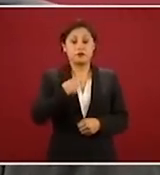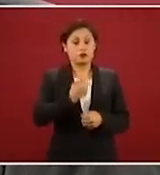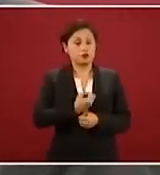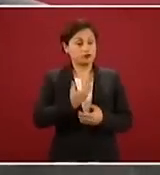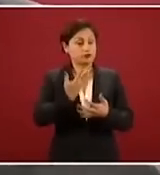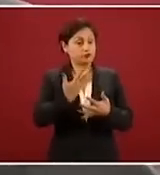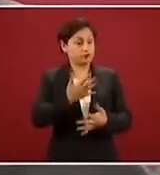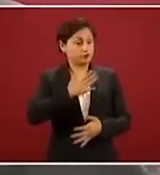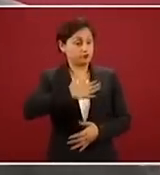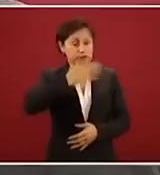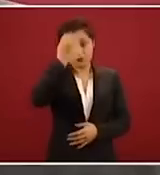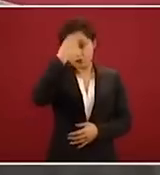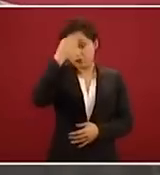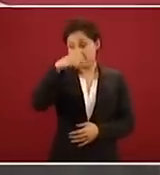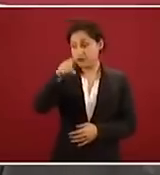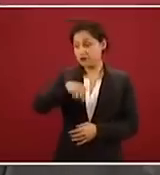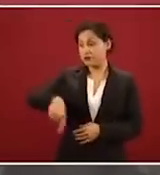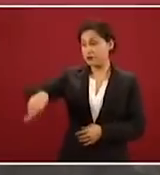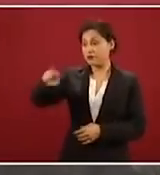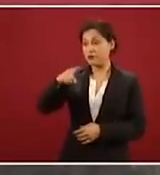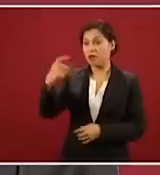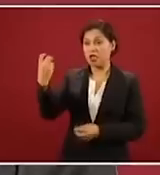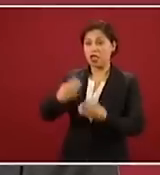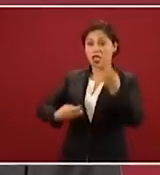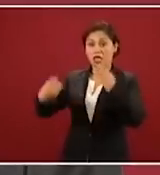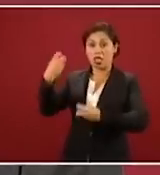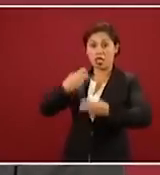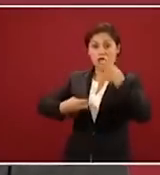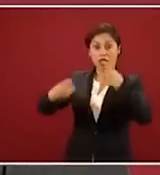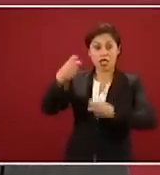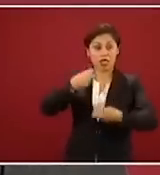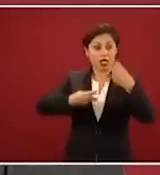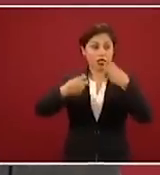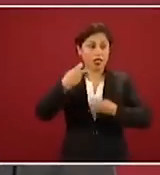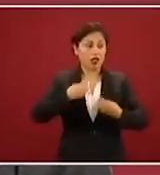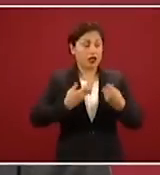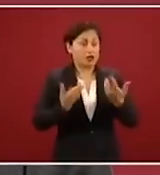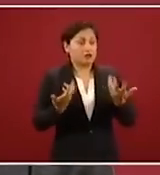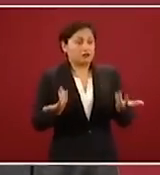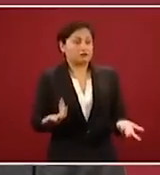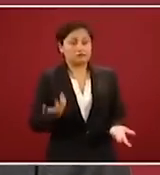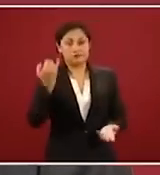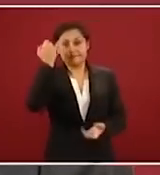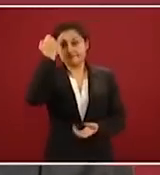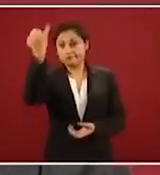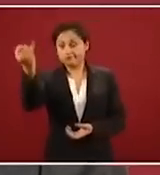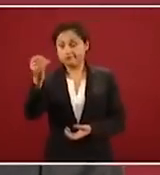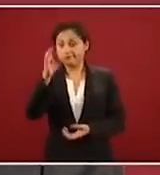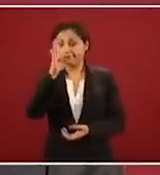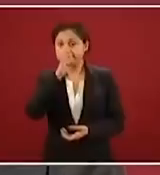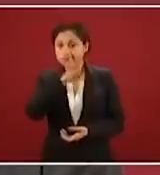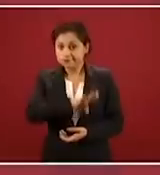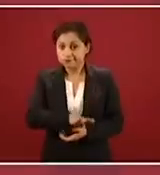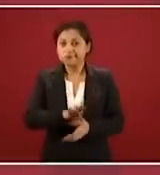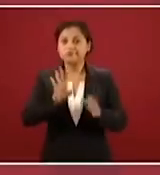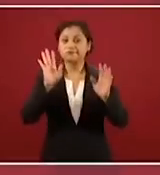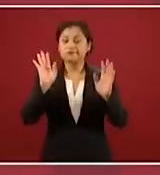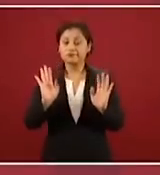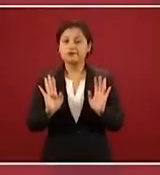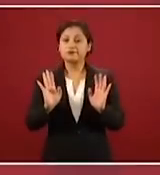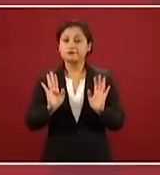mi opinión fue no nos metamos en eso, o sea, que se castigue, hay que